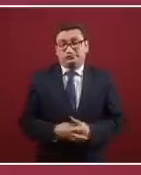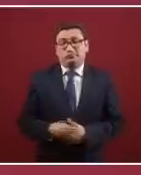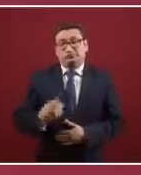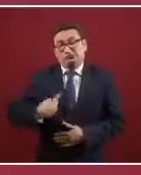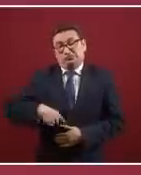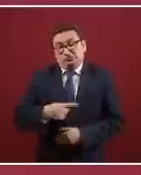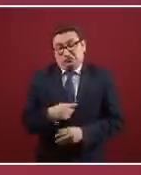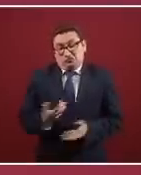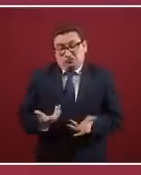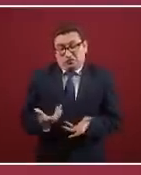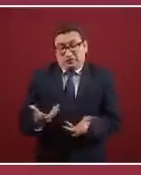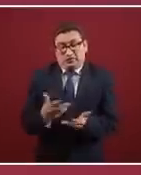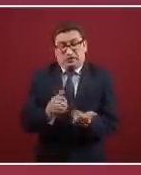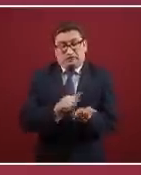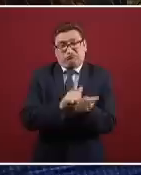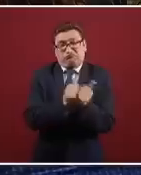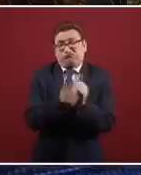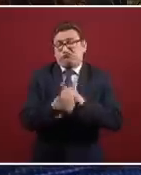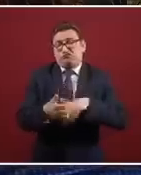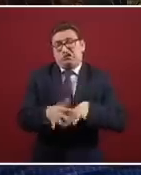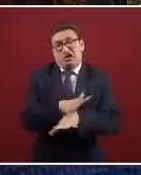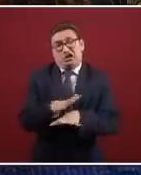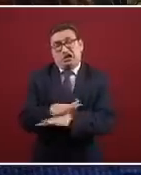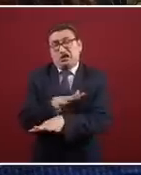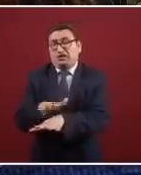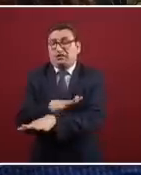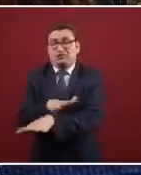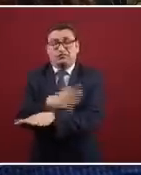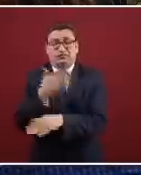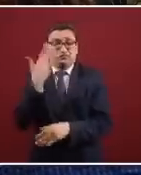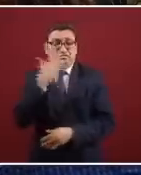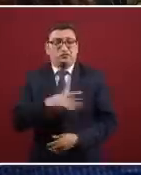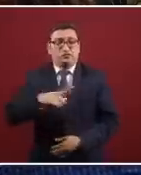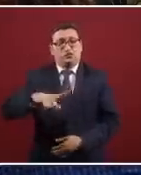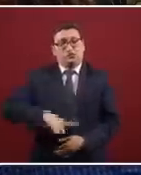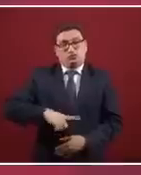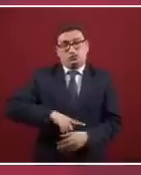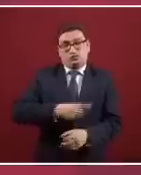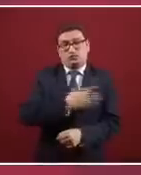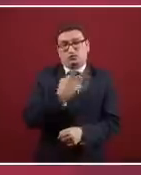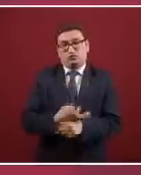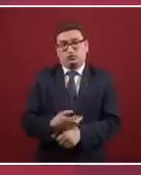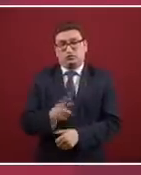estos cambios, la cuarta transformación.